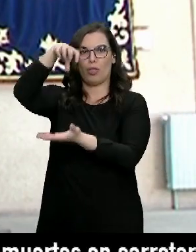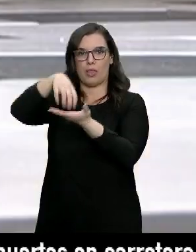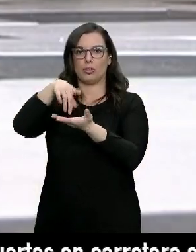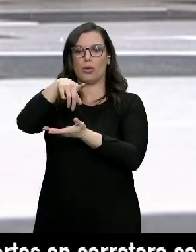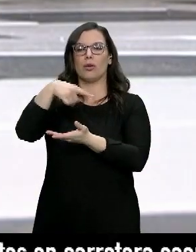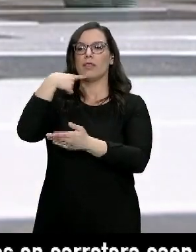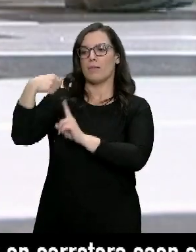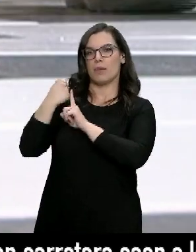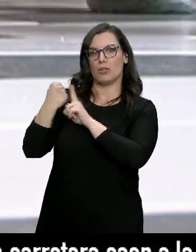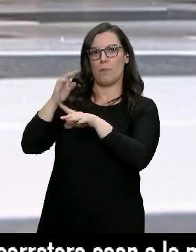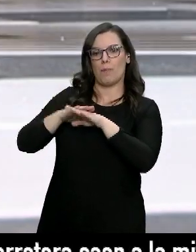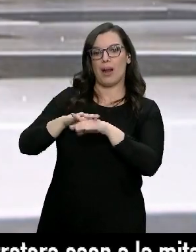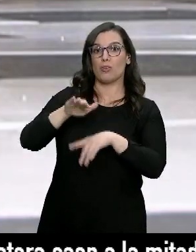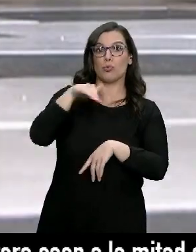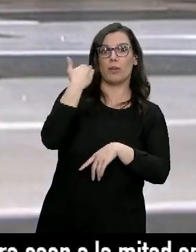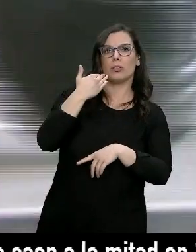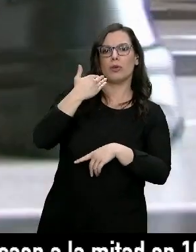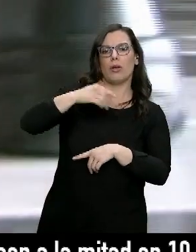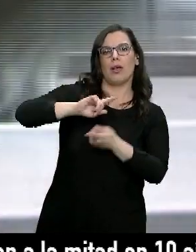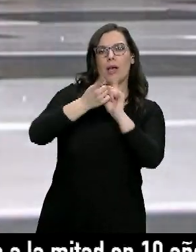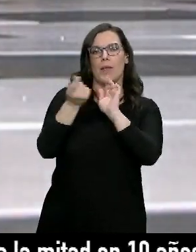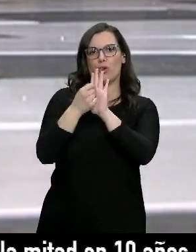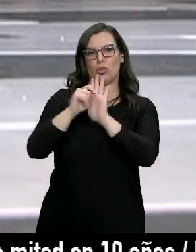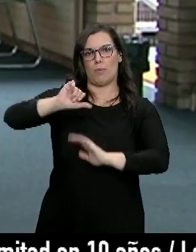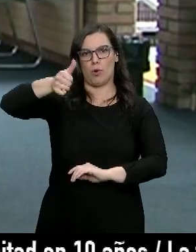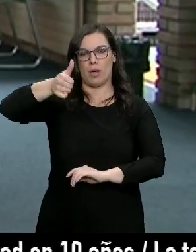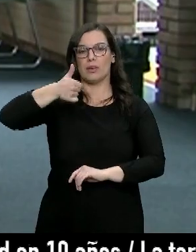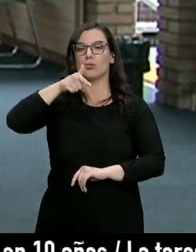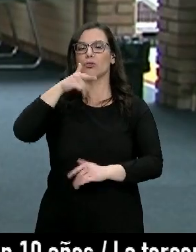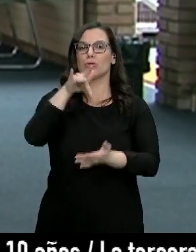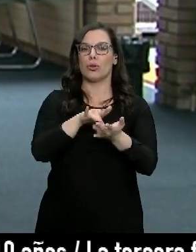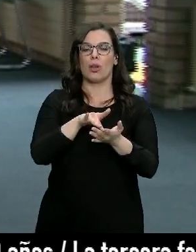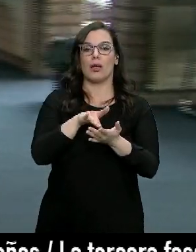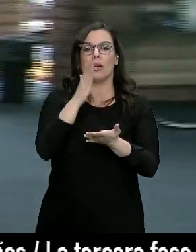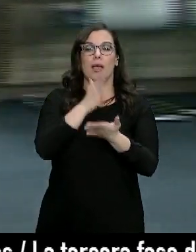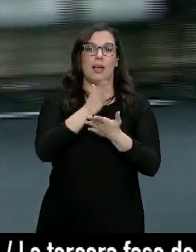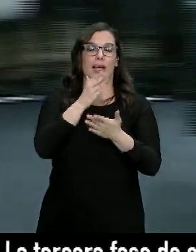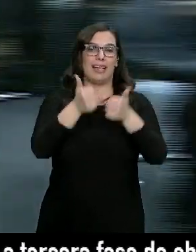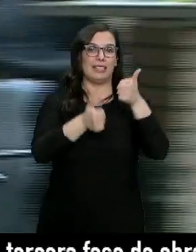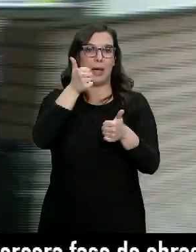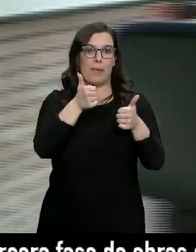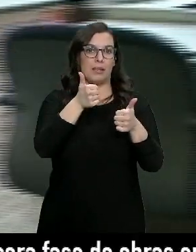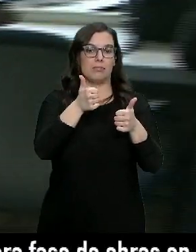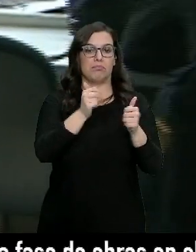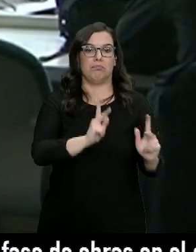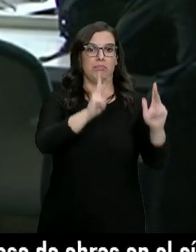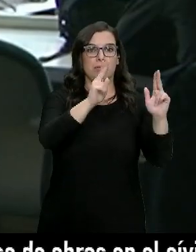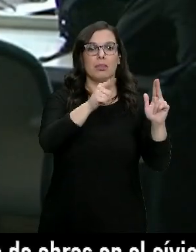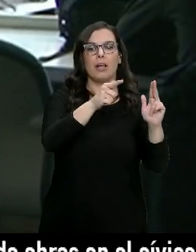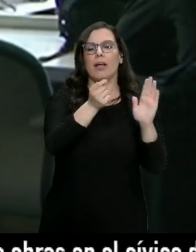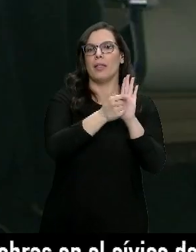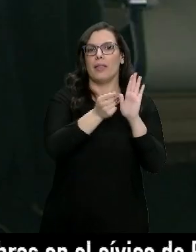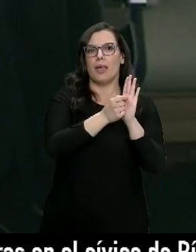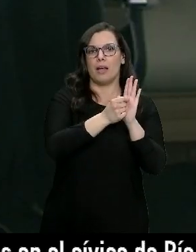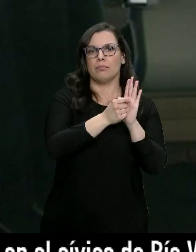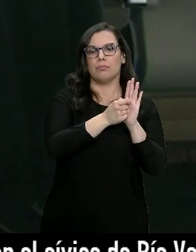para aprobar a estudiantes que estaban suspendidos. Todo ocurre tras un examen parcial de la escala básica de policía. Dicho docente otorga unas